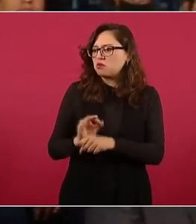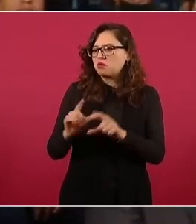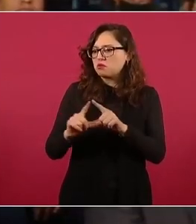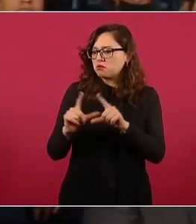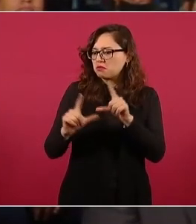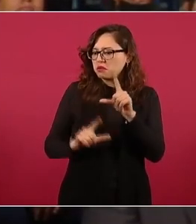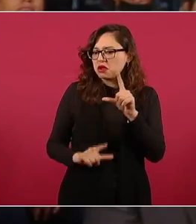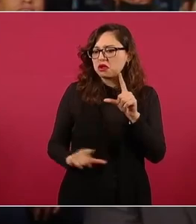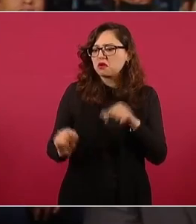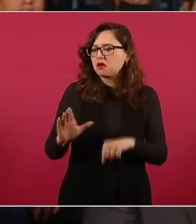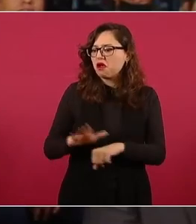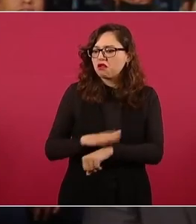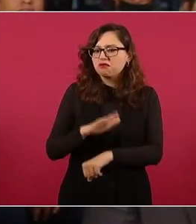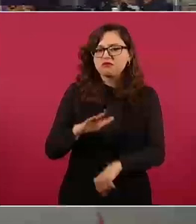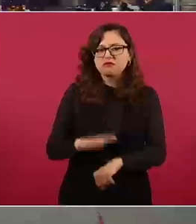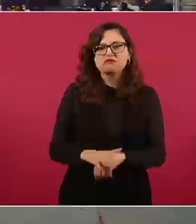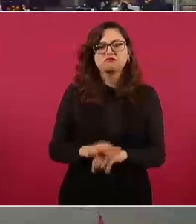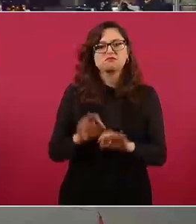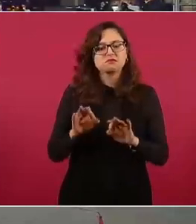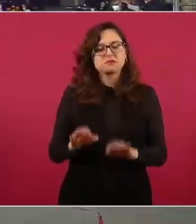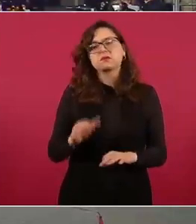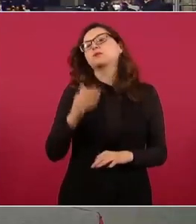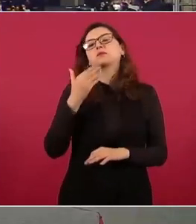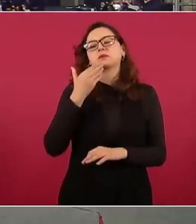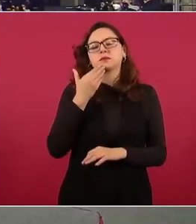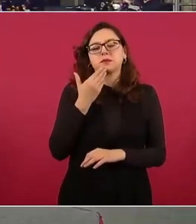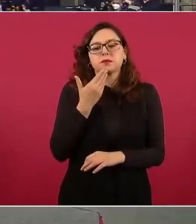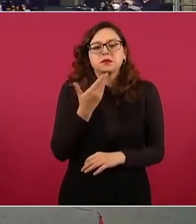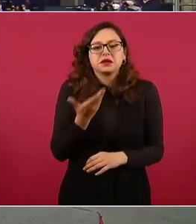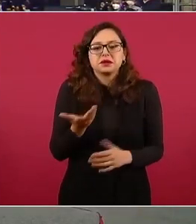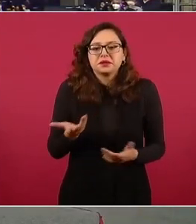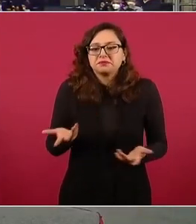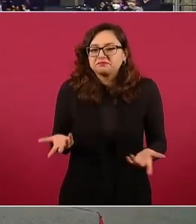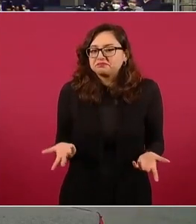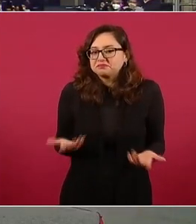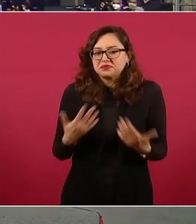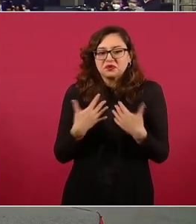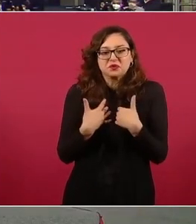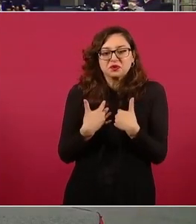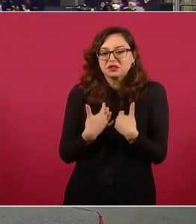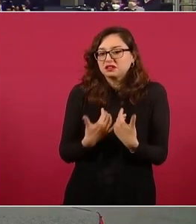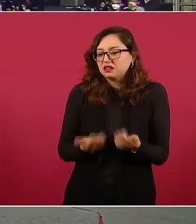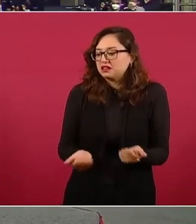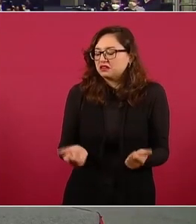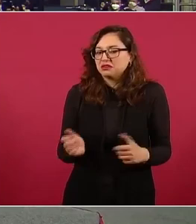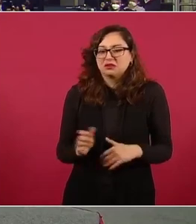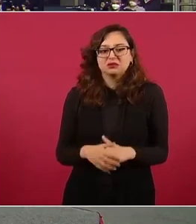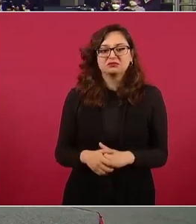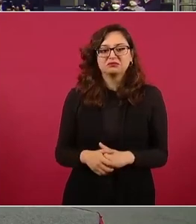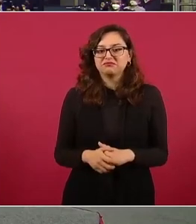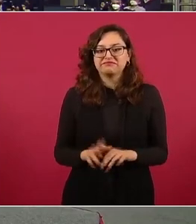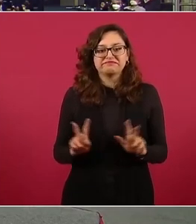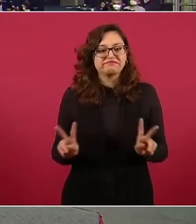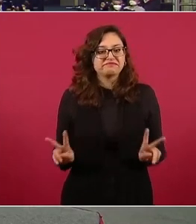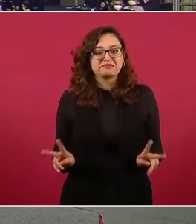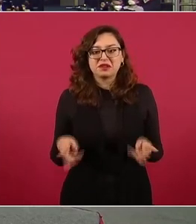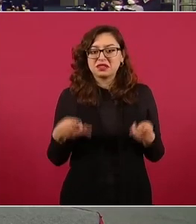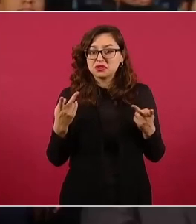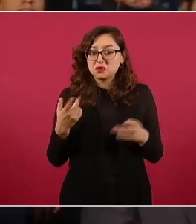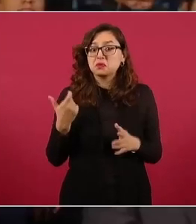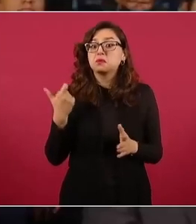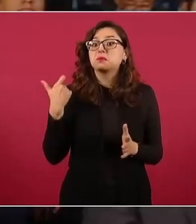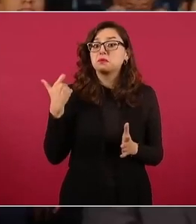las y de las calificadoras, y se vendió, se malvendió porque las vendieron muy